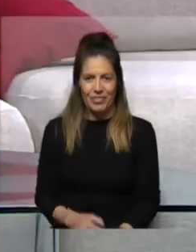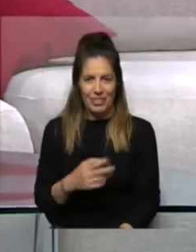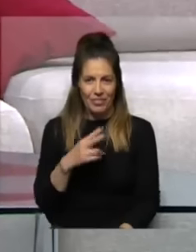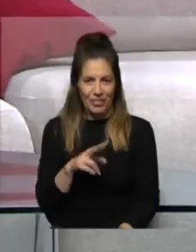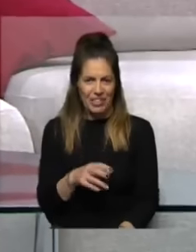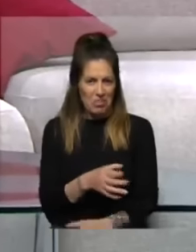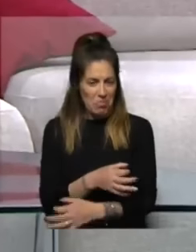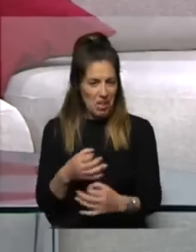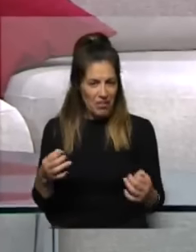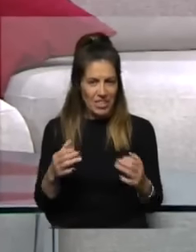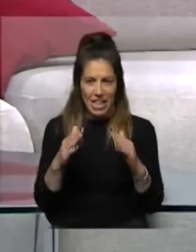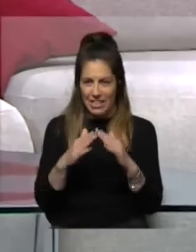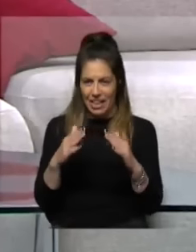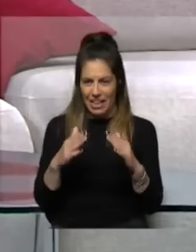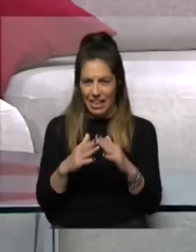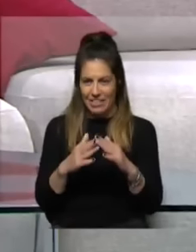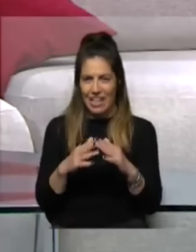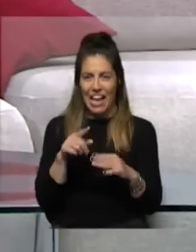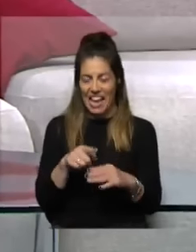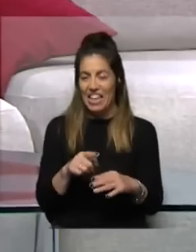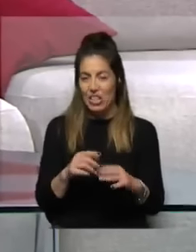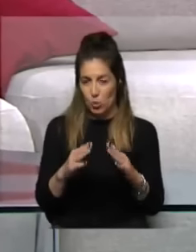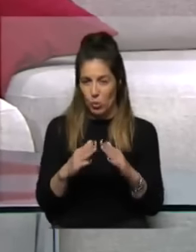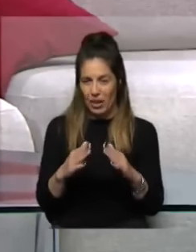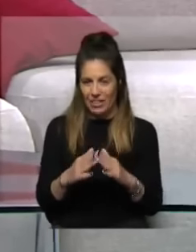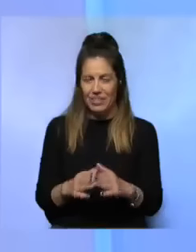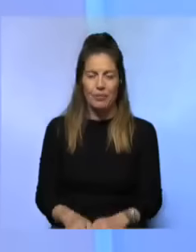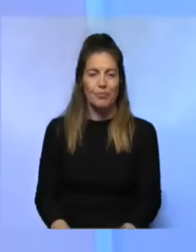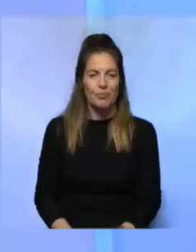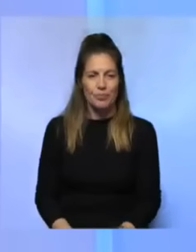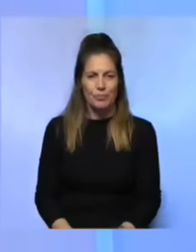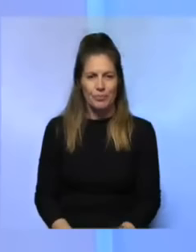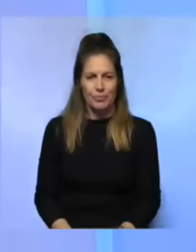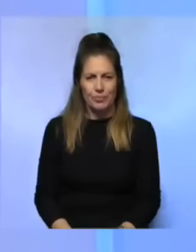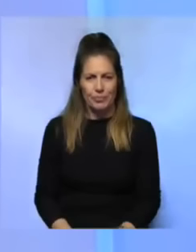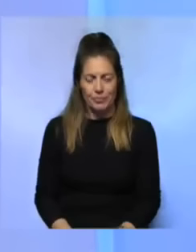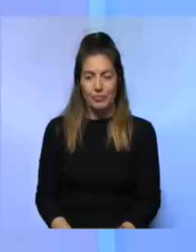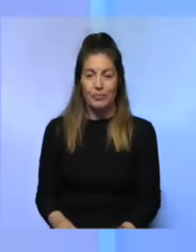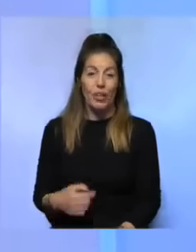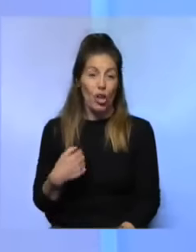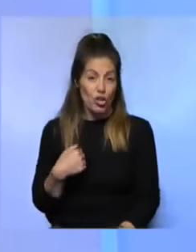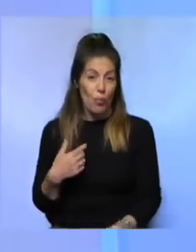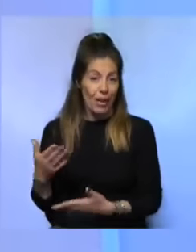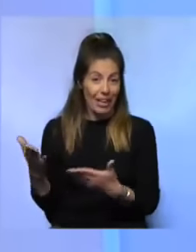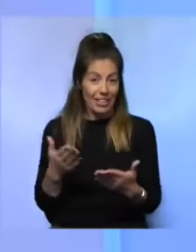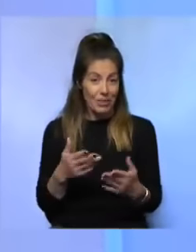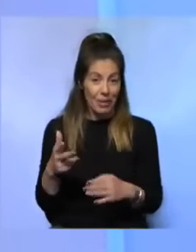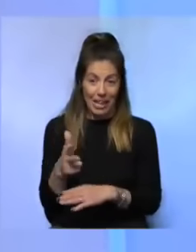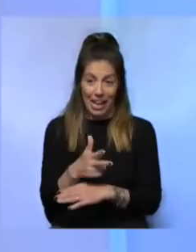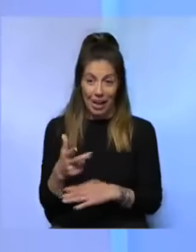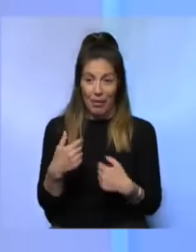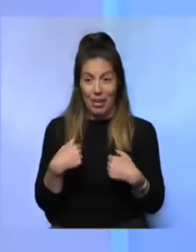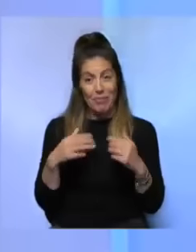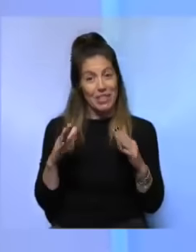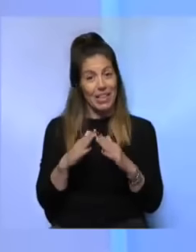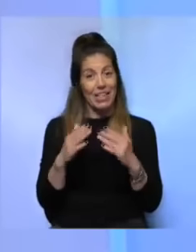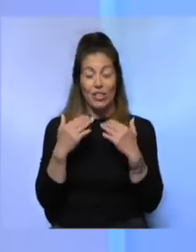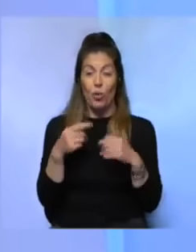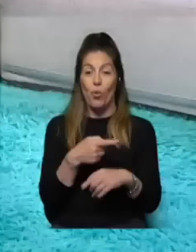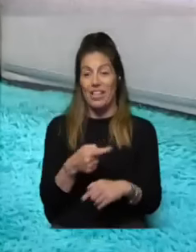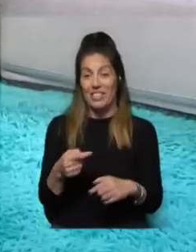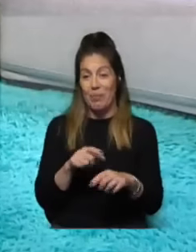esa casa? Era él en su casa. Me encantó. Sí, igual, sí. Te digo, yo para recibir a las cámaras de cine en casa mía, no sé. Loco. Tengo que estar una